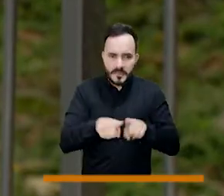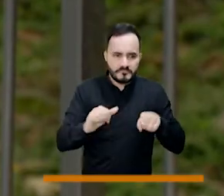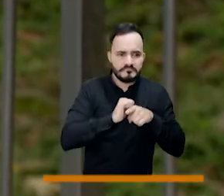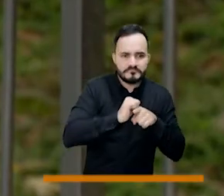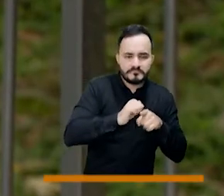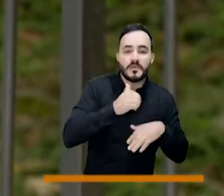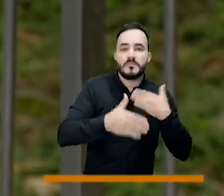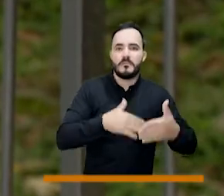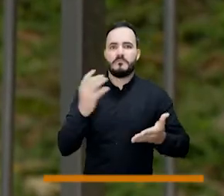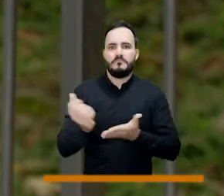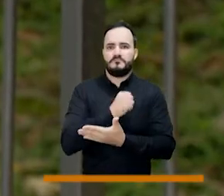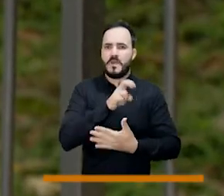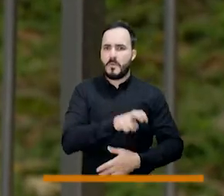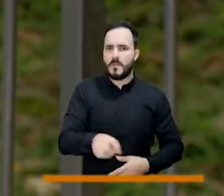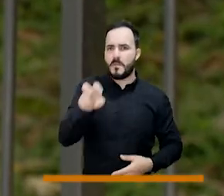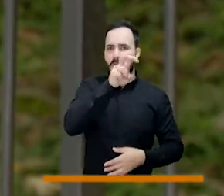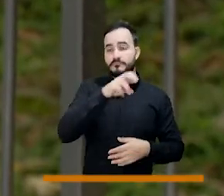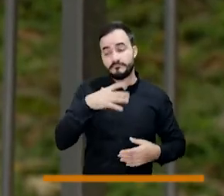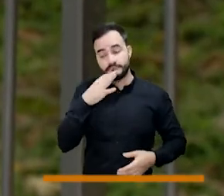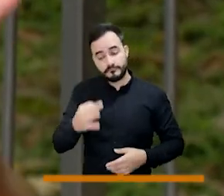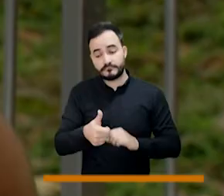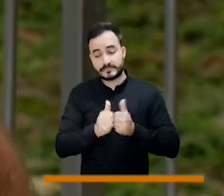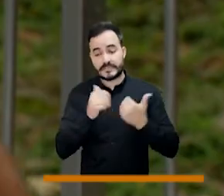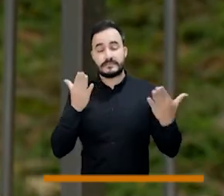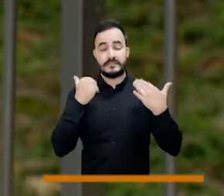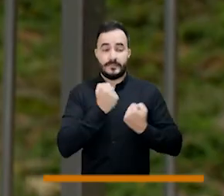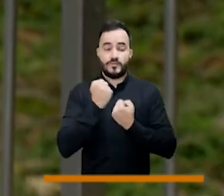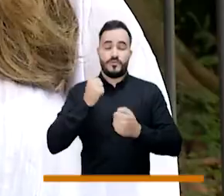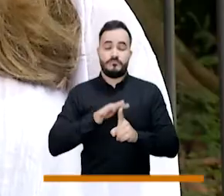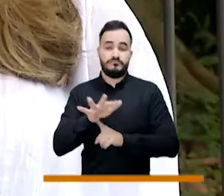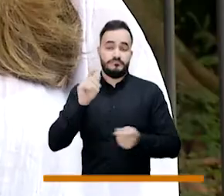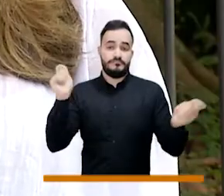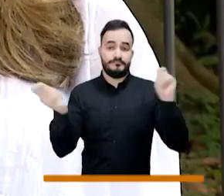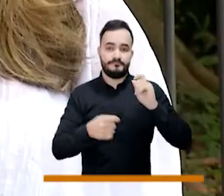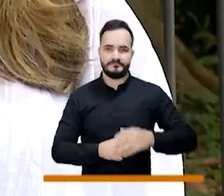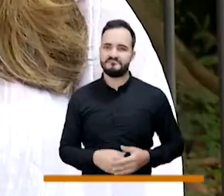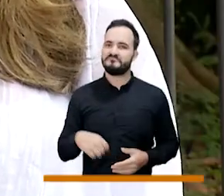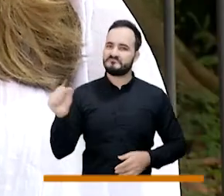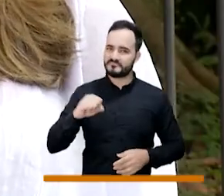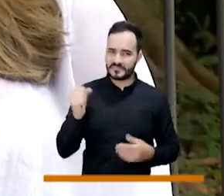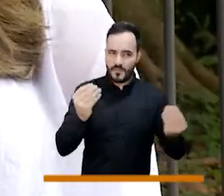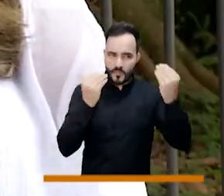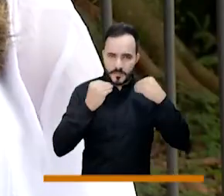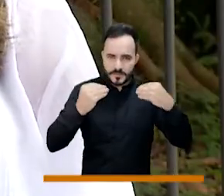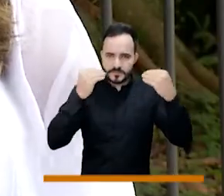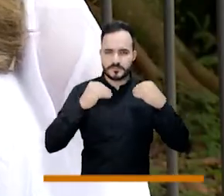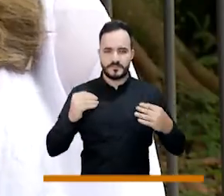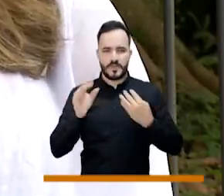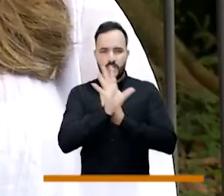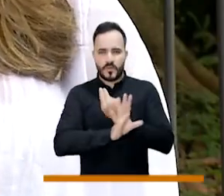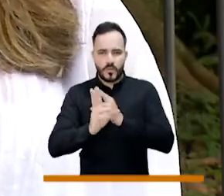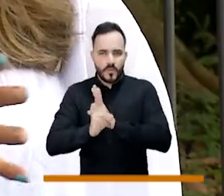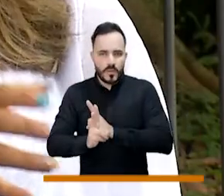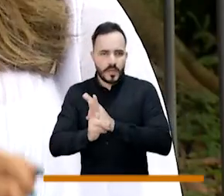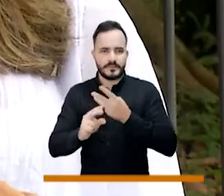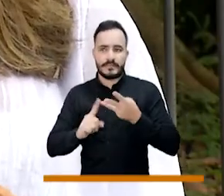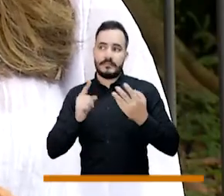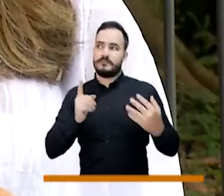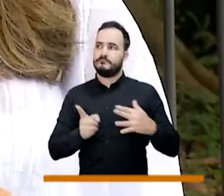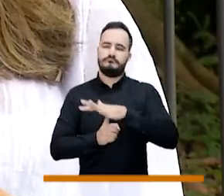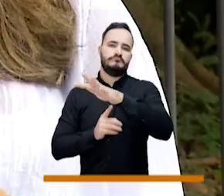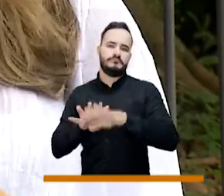sí siempre se va a ver como ese eje de transformación. Formativo, protector y sin duda un